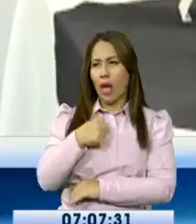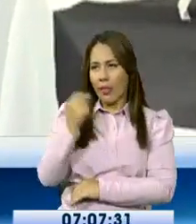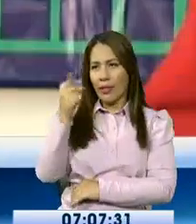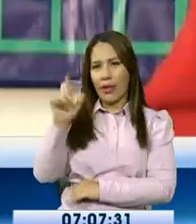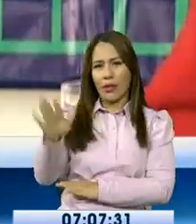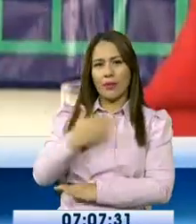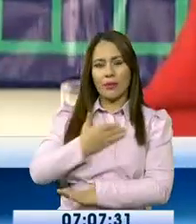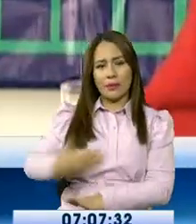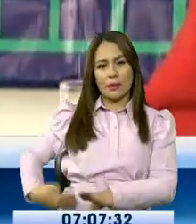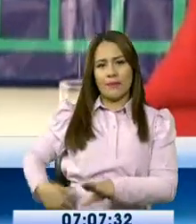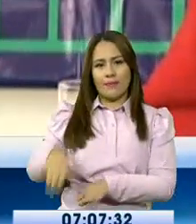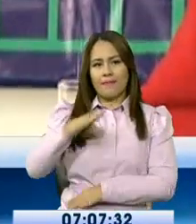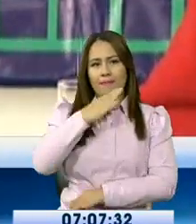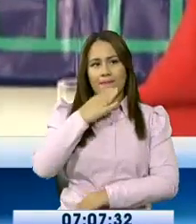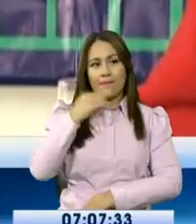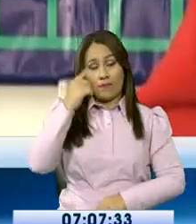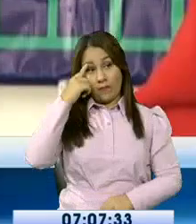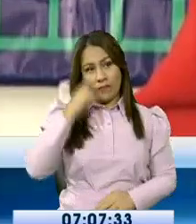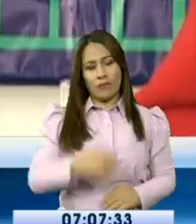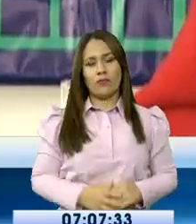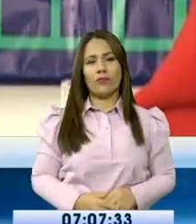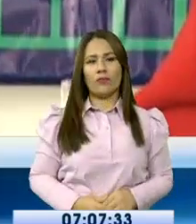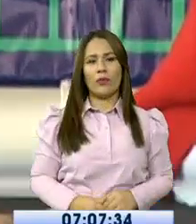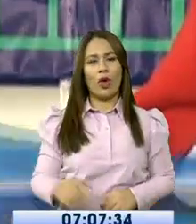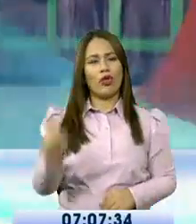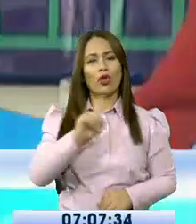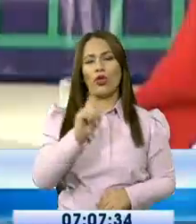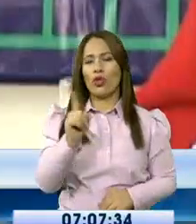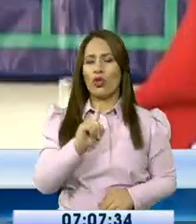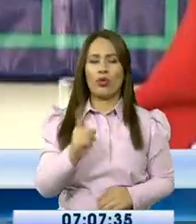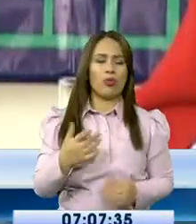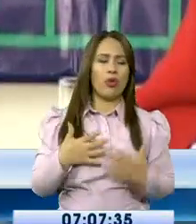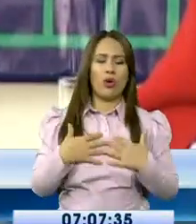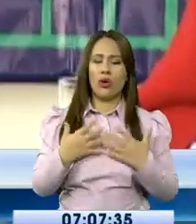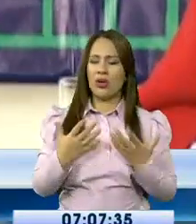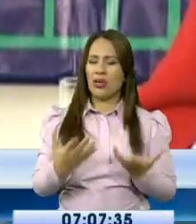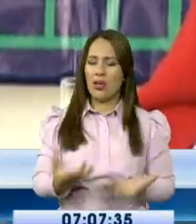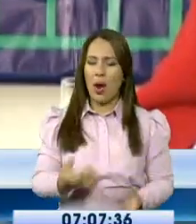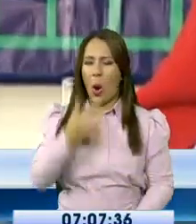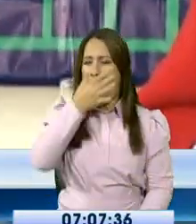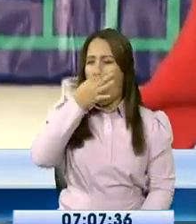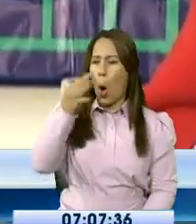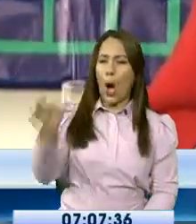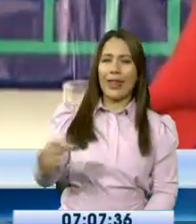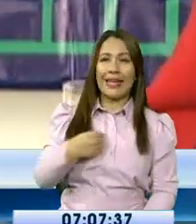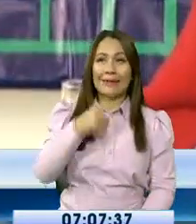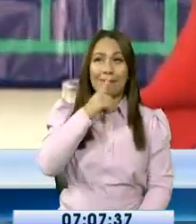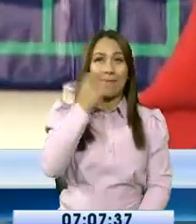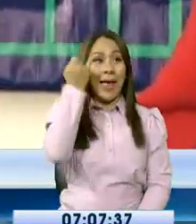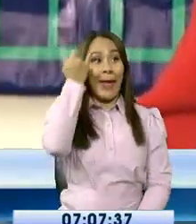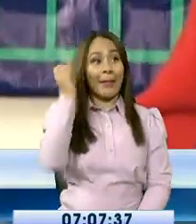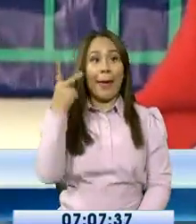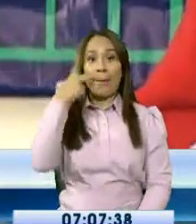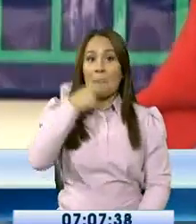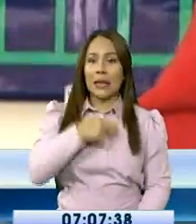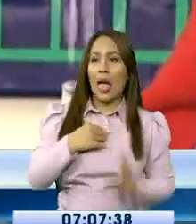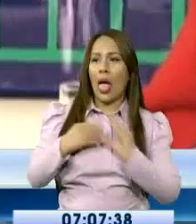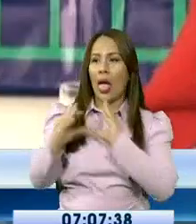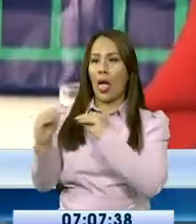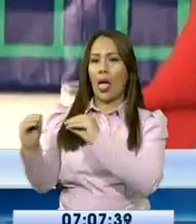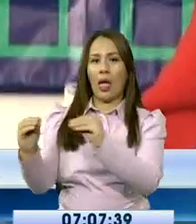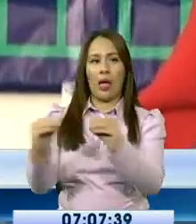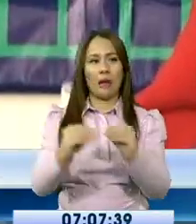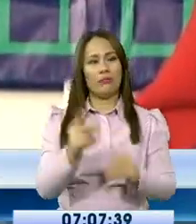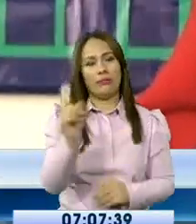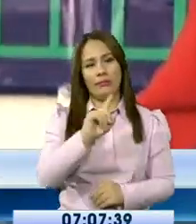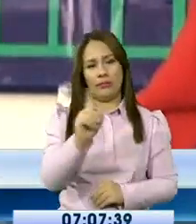observaciones. Debemos evitar el odio. Sí debemos evitar la calumnia, sí debemos evitar la diatriba, sí debemos evitar